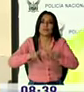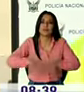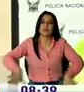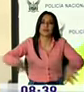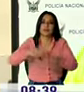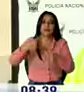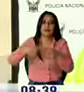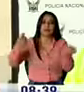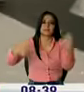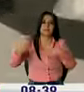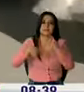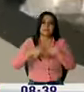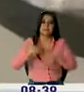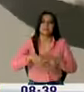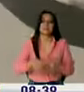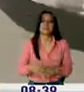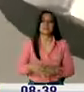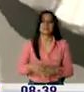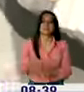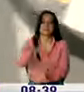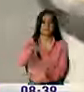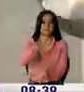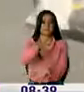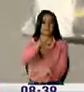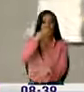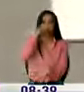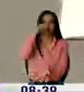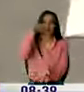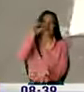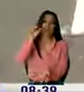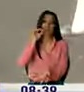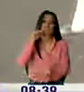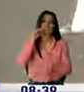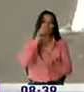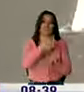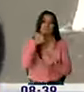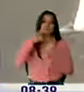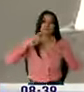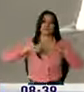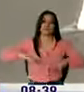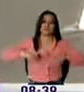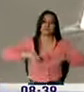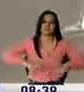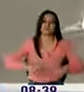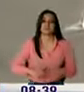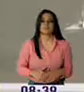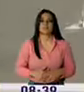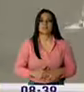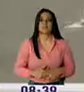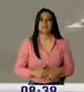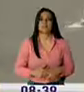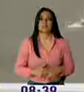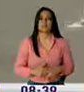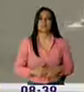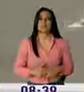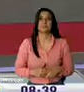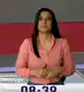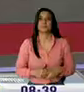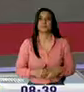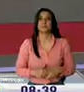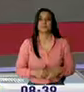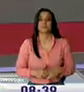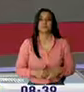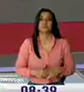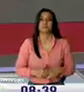estas sustancias. Las sustancias decomisadas estarán sujetas a investigación. En Quito informó Andrea Orbe.